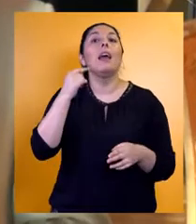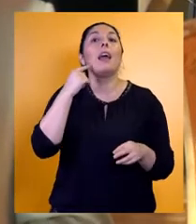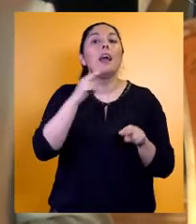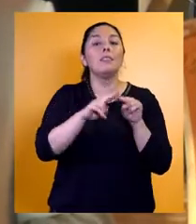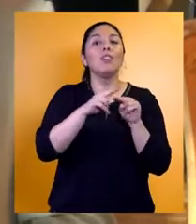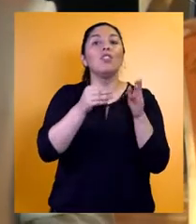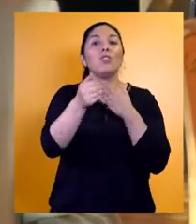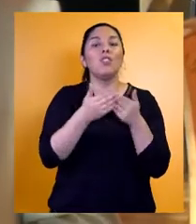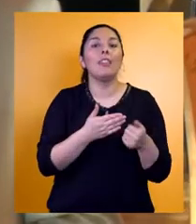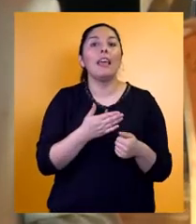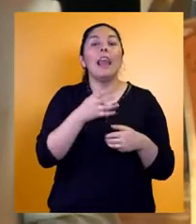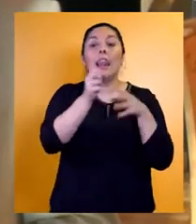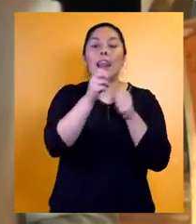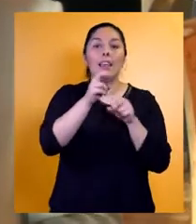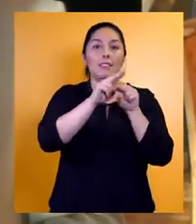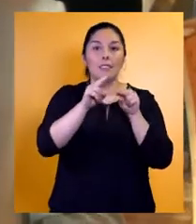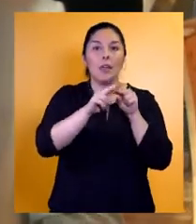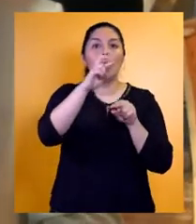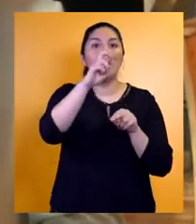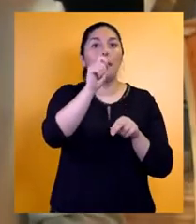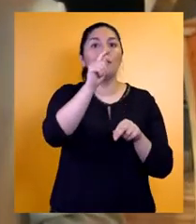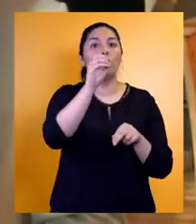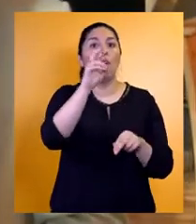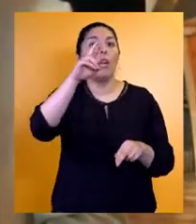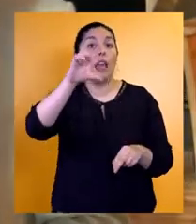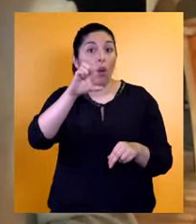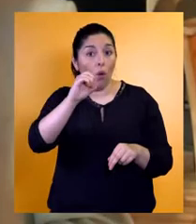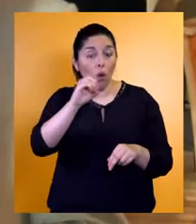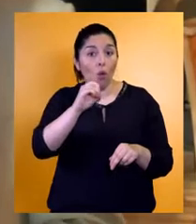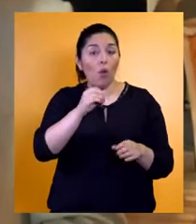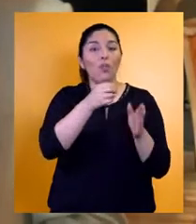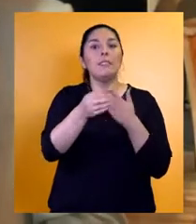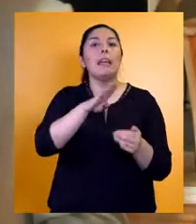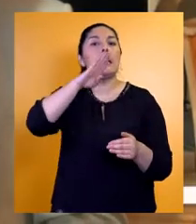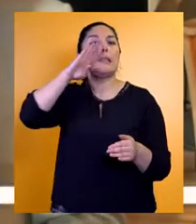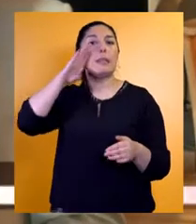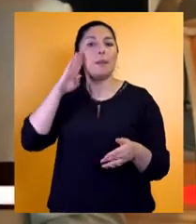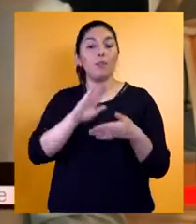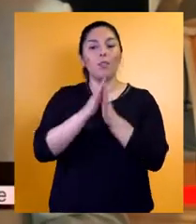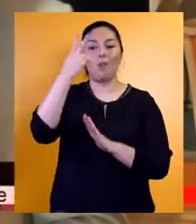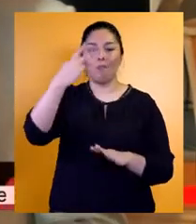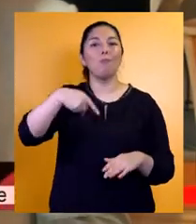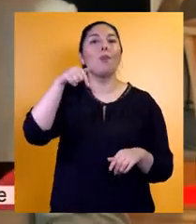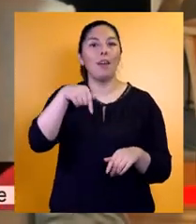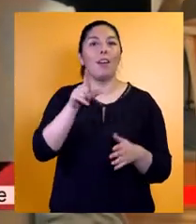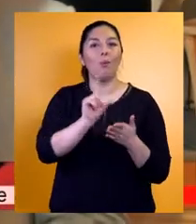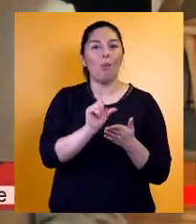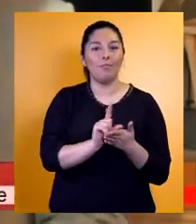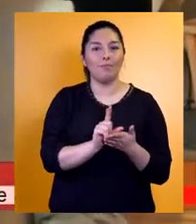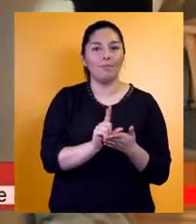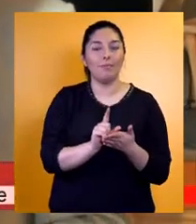producir, obtener el producto de una leche producida en pastoreo, el de las condiciones acá propias de esta